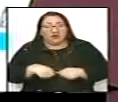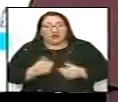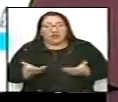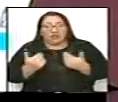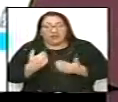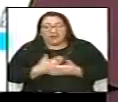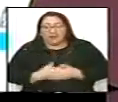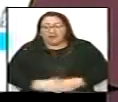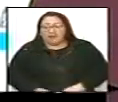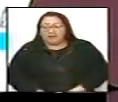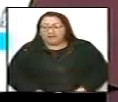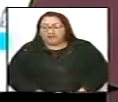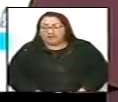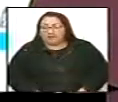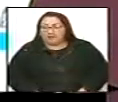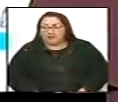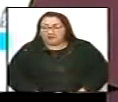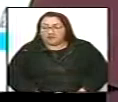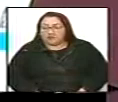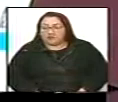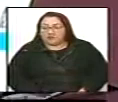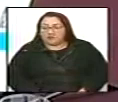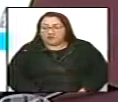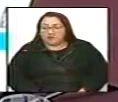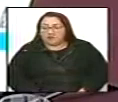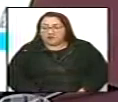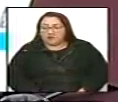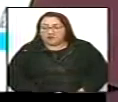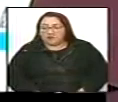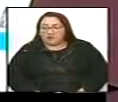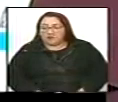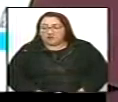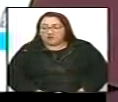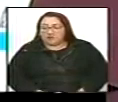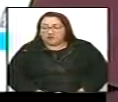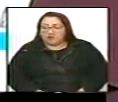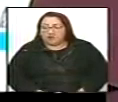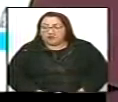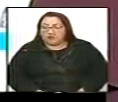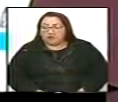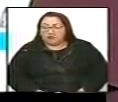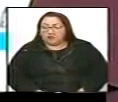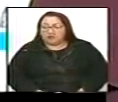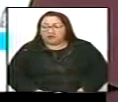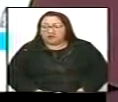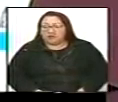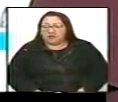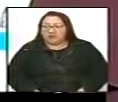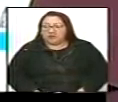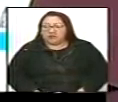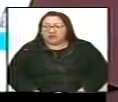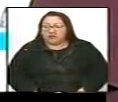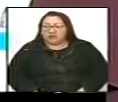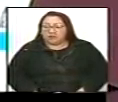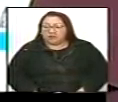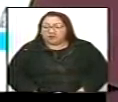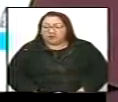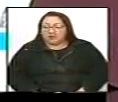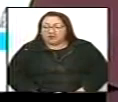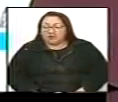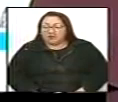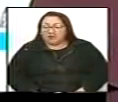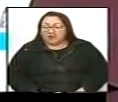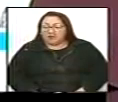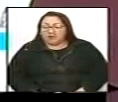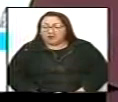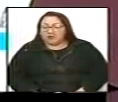traigas pruebas, acá no procede la investigación, pues. Y nosotros nos tenemos que comer, y el país también, que esto está en el reglamento,